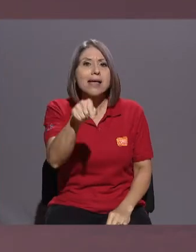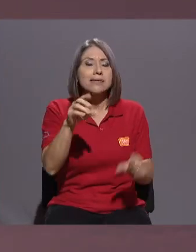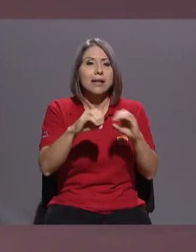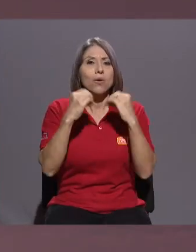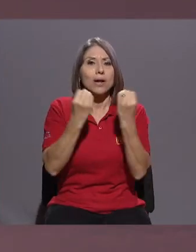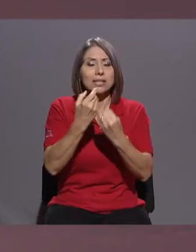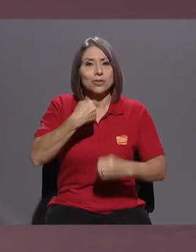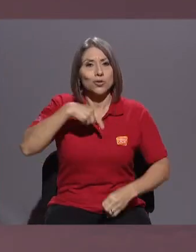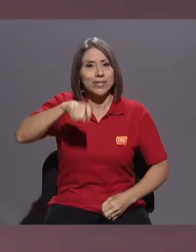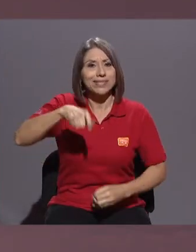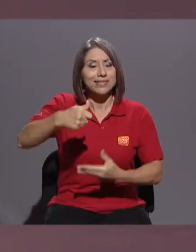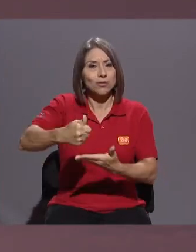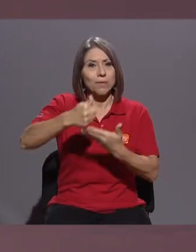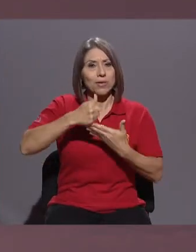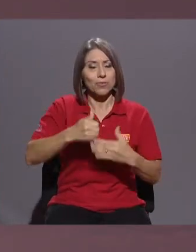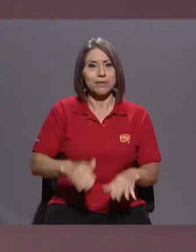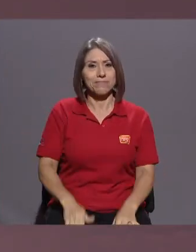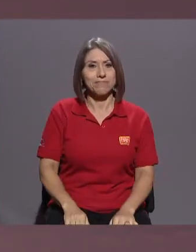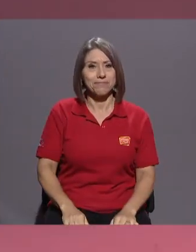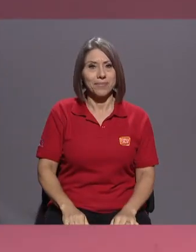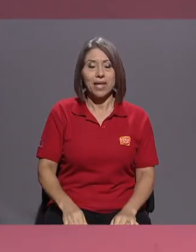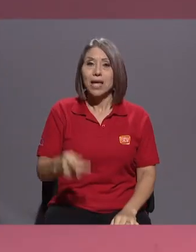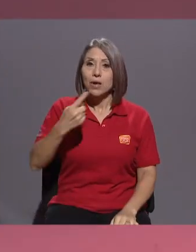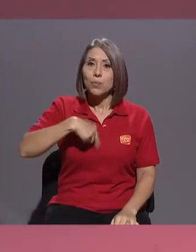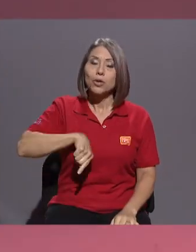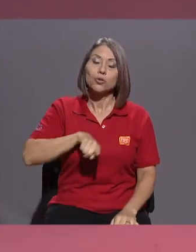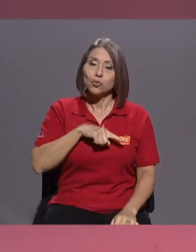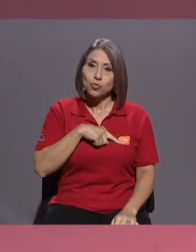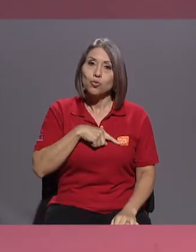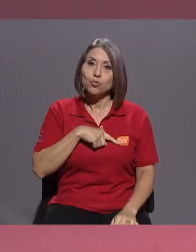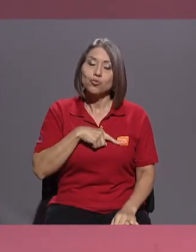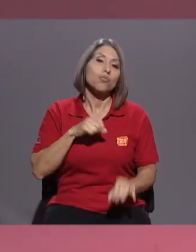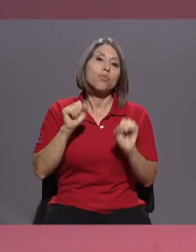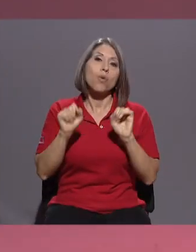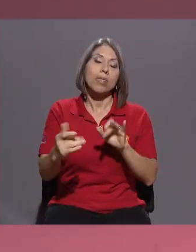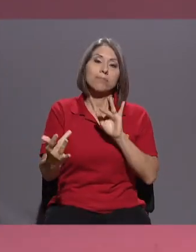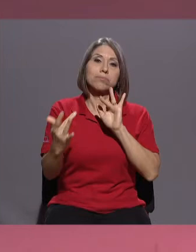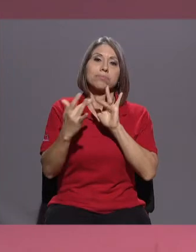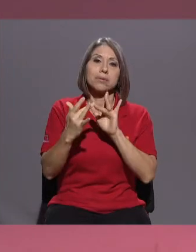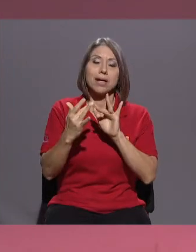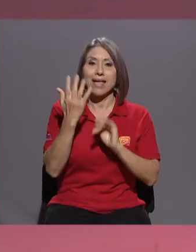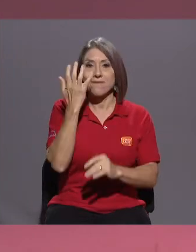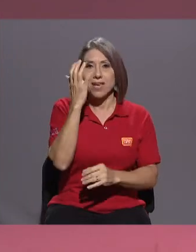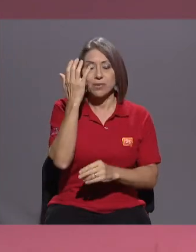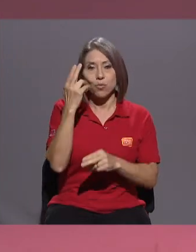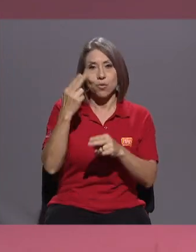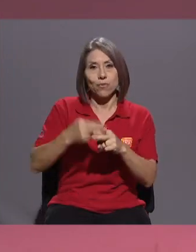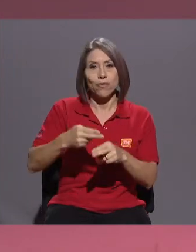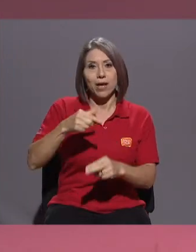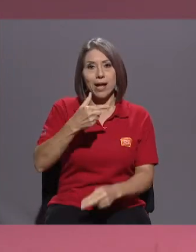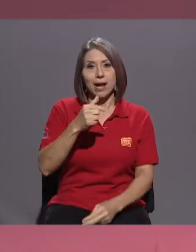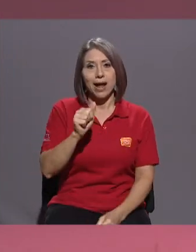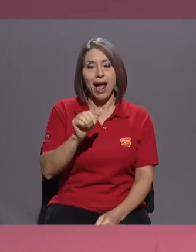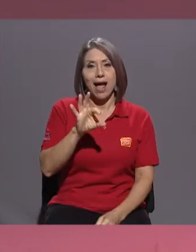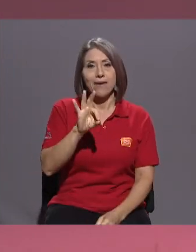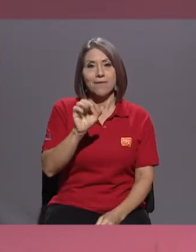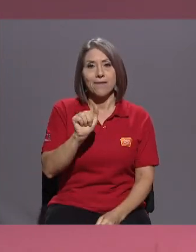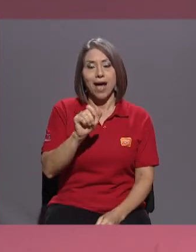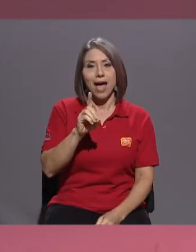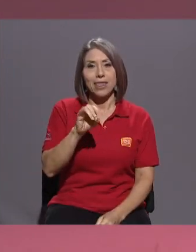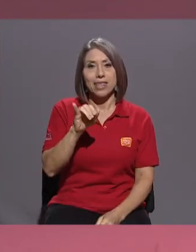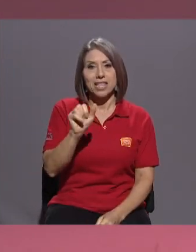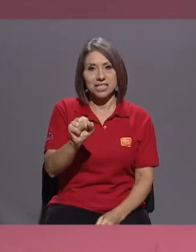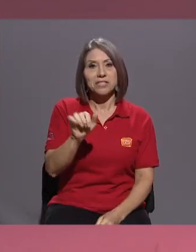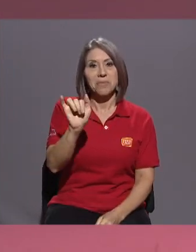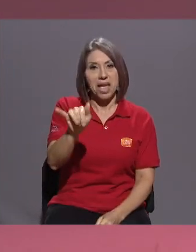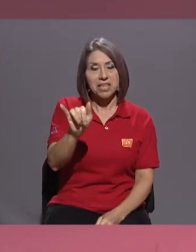Ahí está la organización Que yo necesito Que me ayude Estamos Bueno Pueden localizarnos En el Facebook En Gafadis